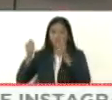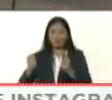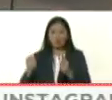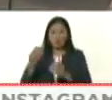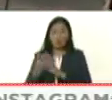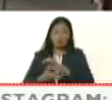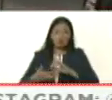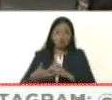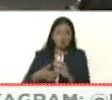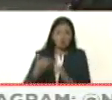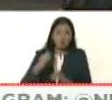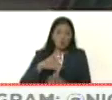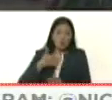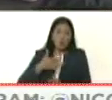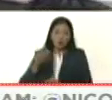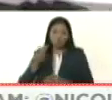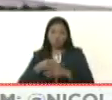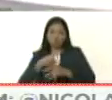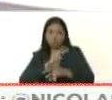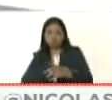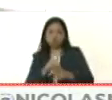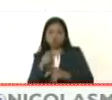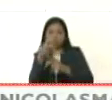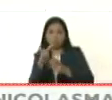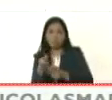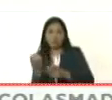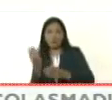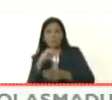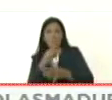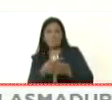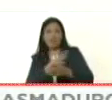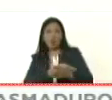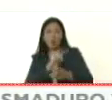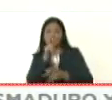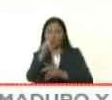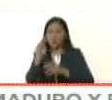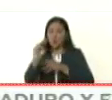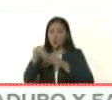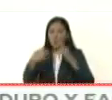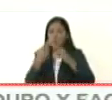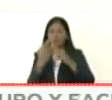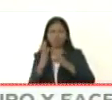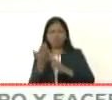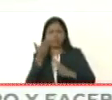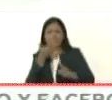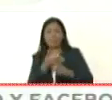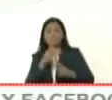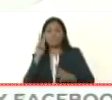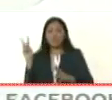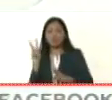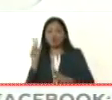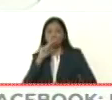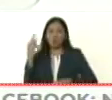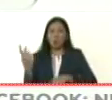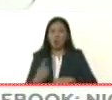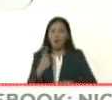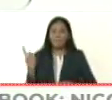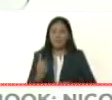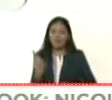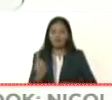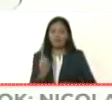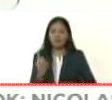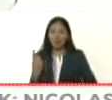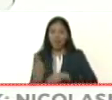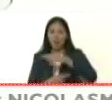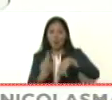imperialista. Buscar a los más vulnerables. Esto nunca jamás se hizo en Venezuela, solo la revolución cristiana,